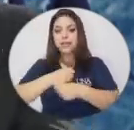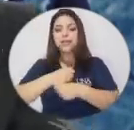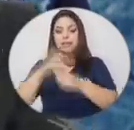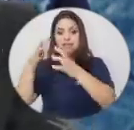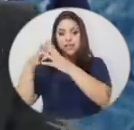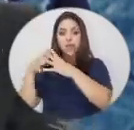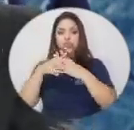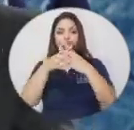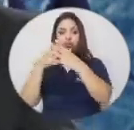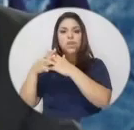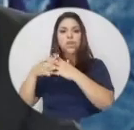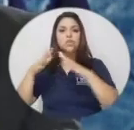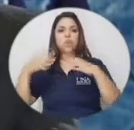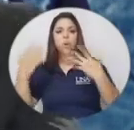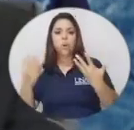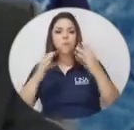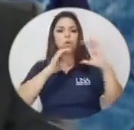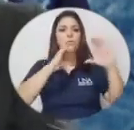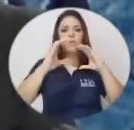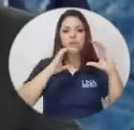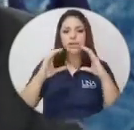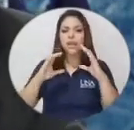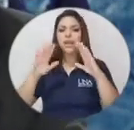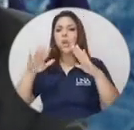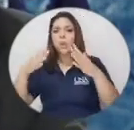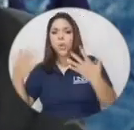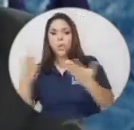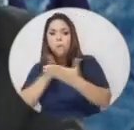política, de hacer comunicación, de hacer